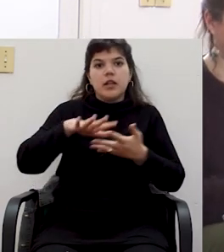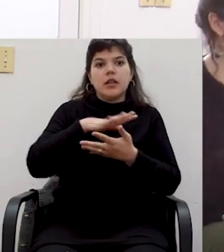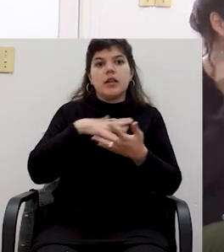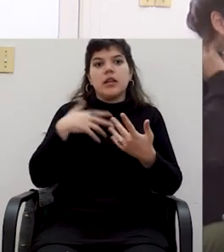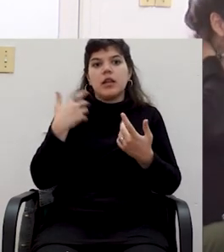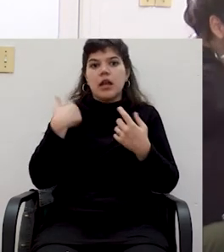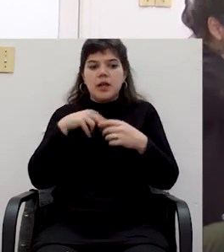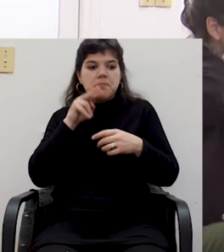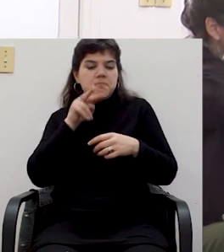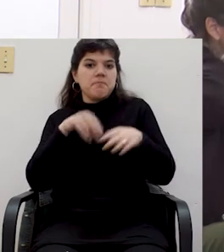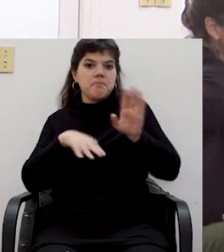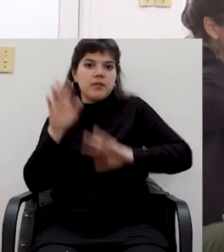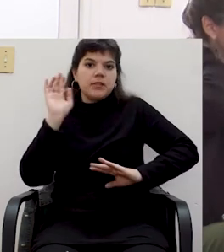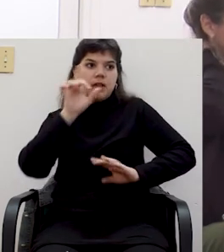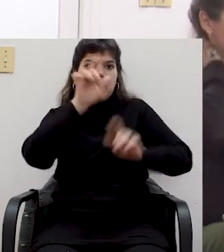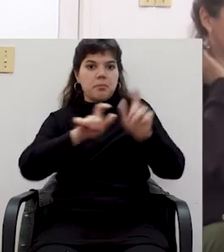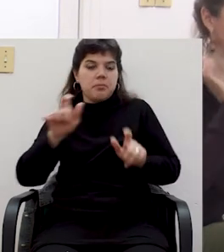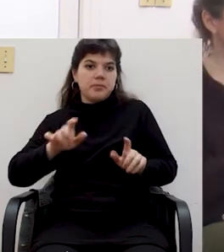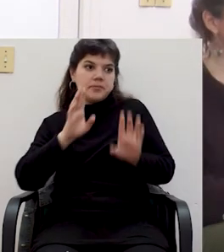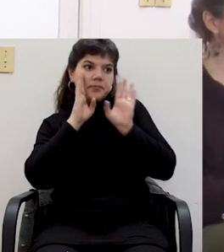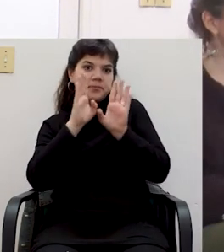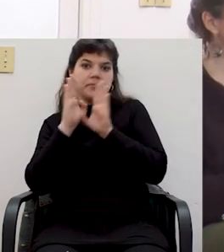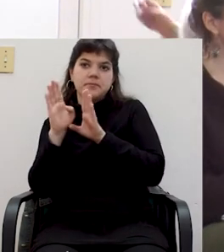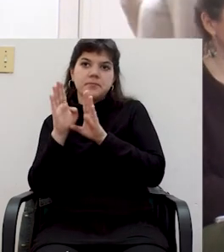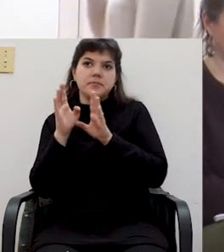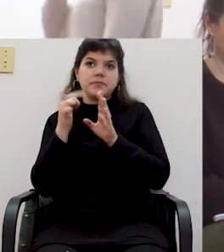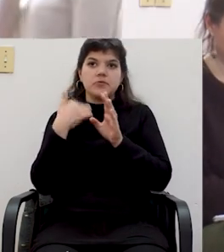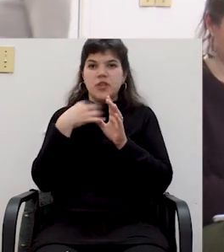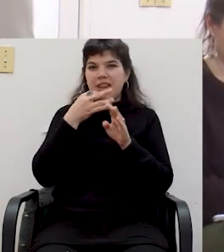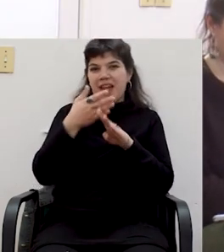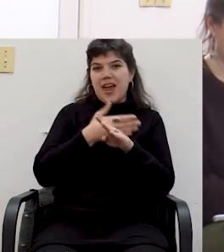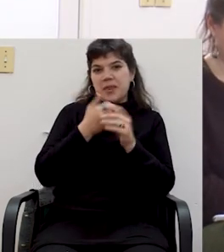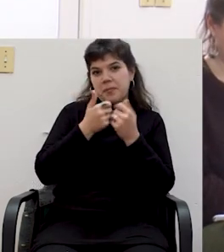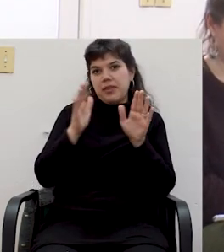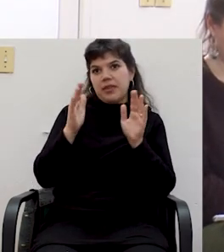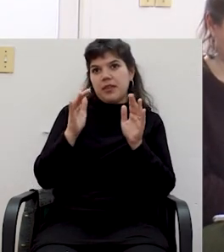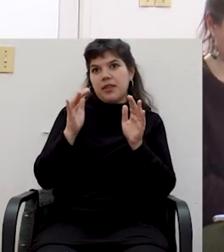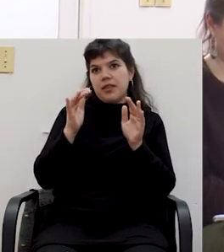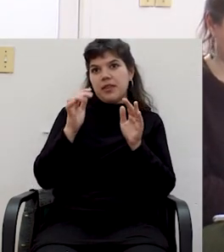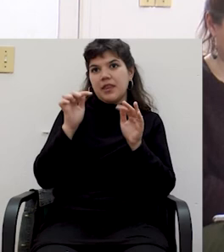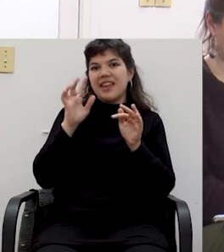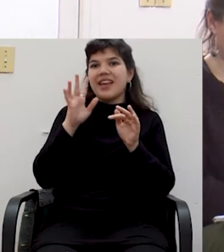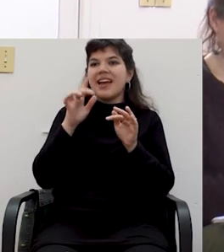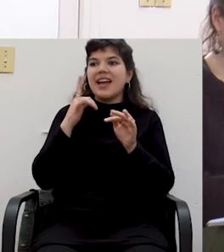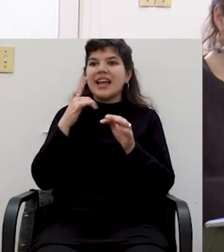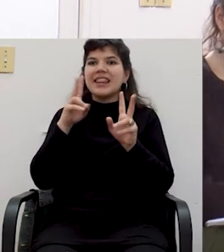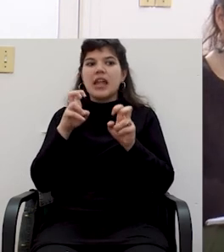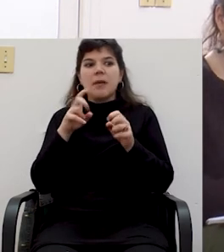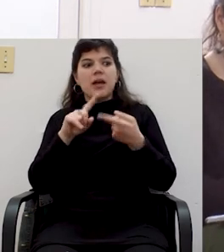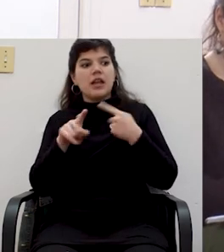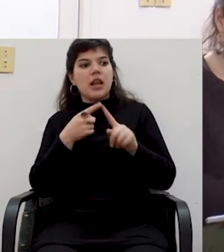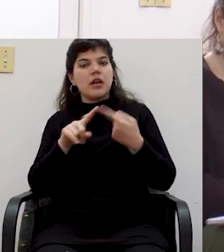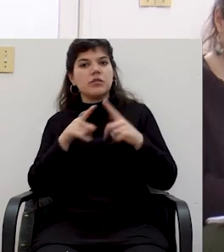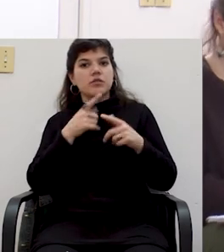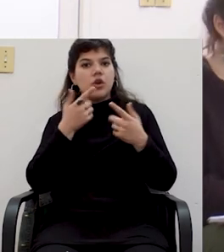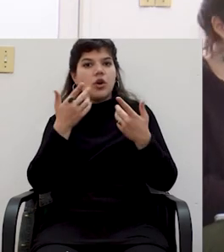el eje esté puesto en el sujeto, ¿no? Yo les decía al principio, lo que tiene que ver